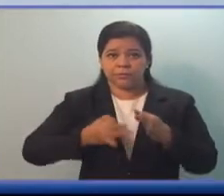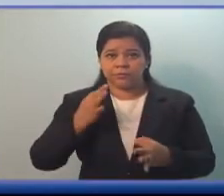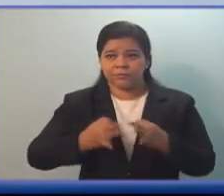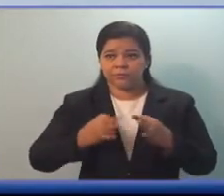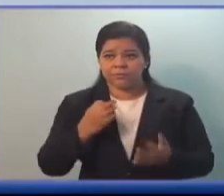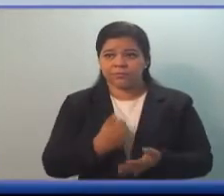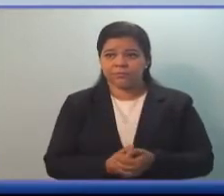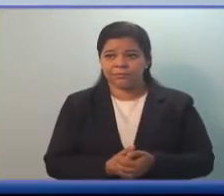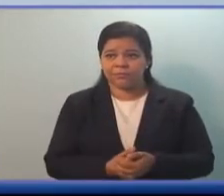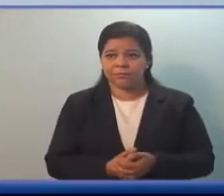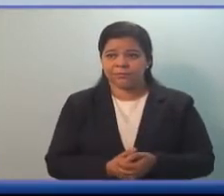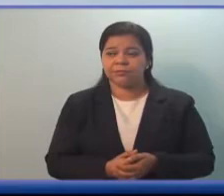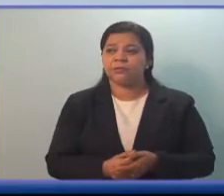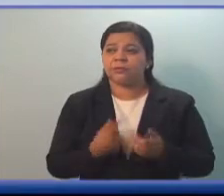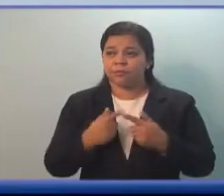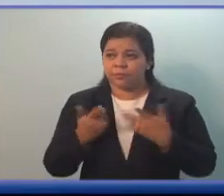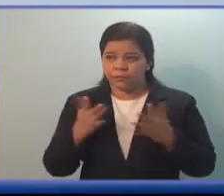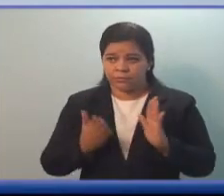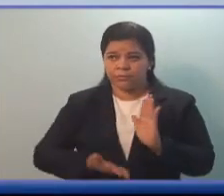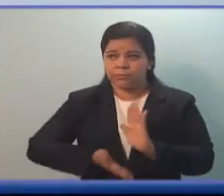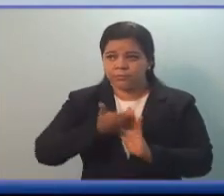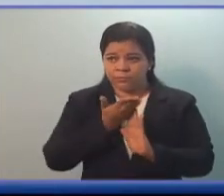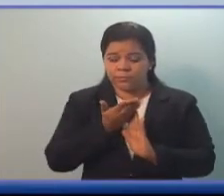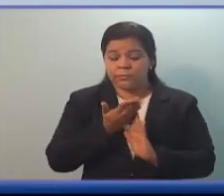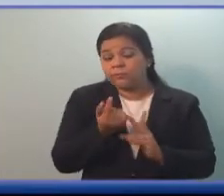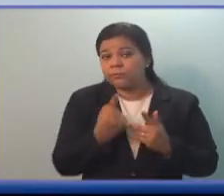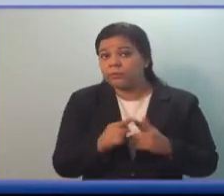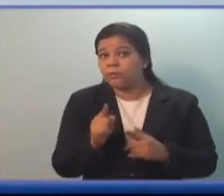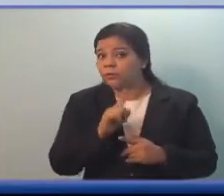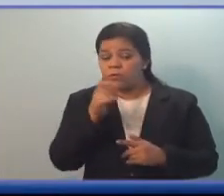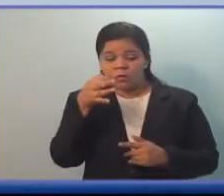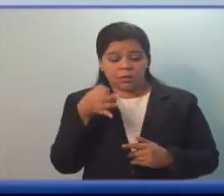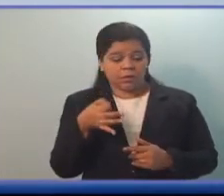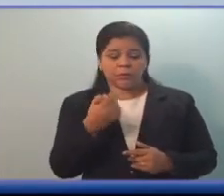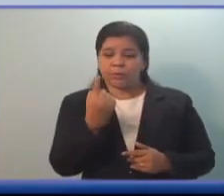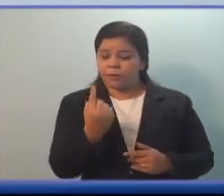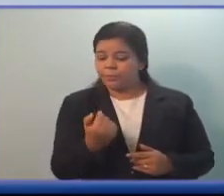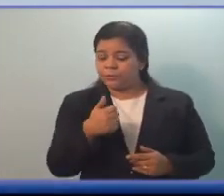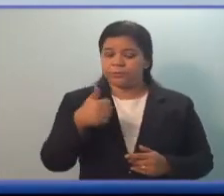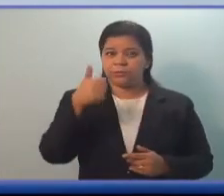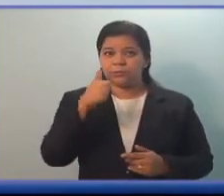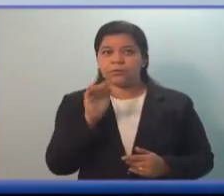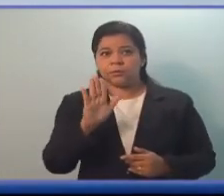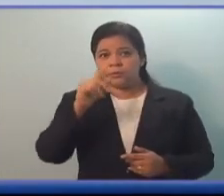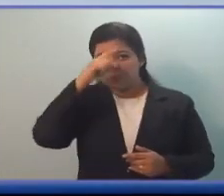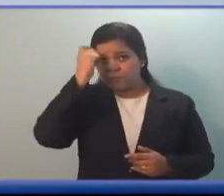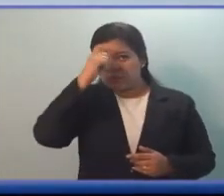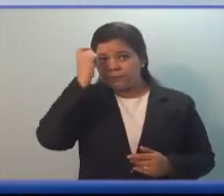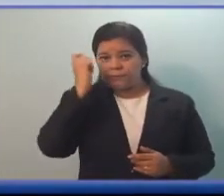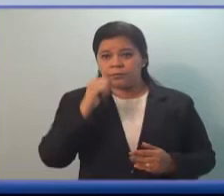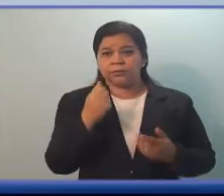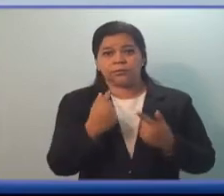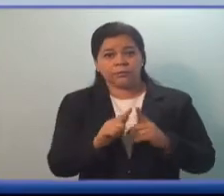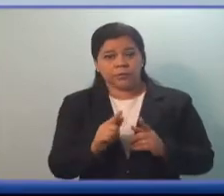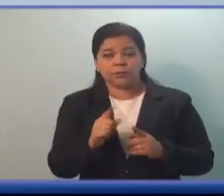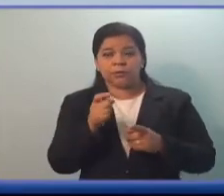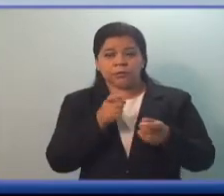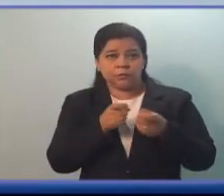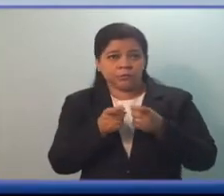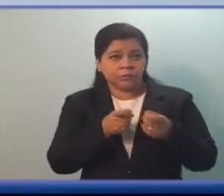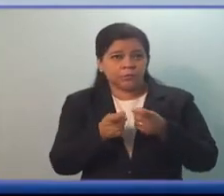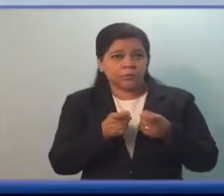es realmente, digamos, no digno para el personal o en su trabajo, es su responsabilidad, sino que el